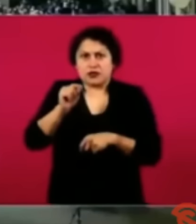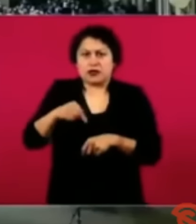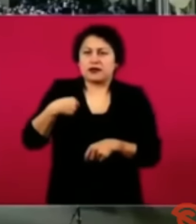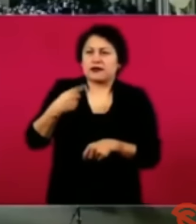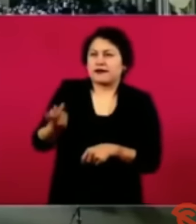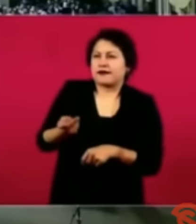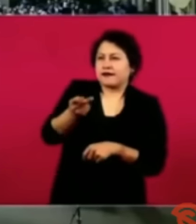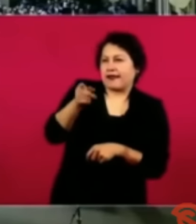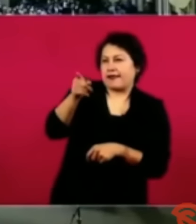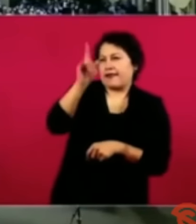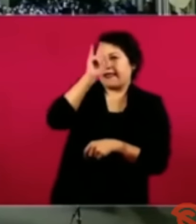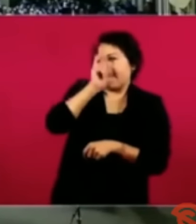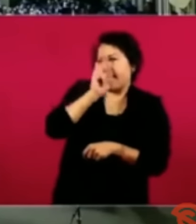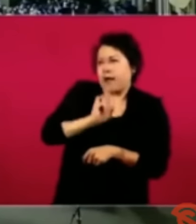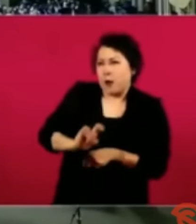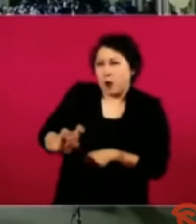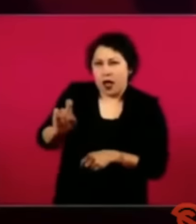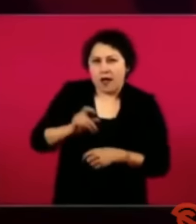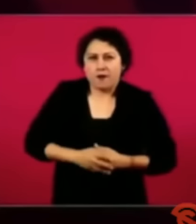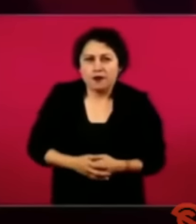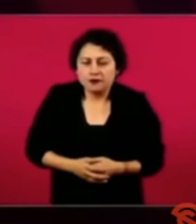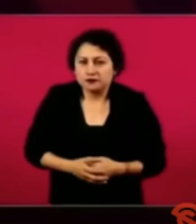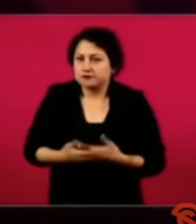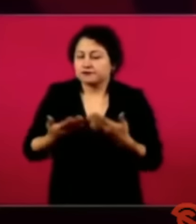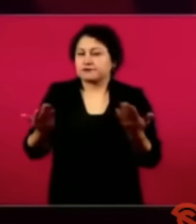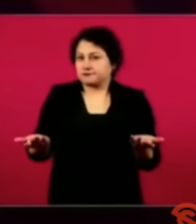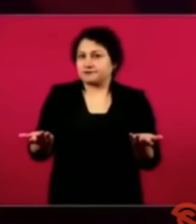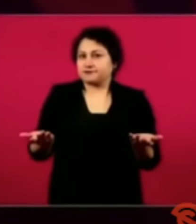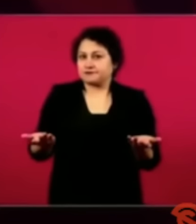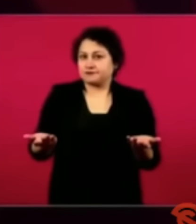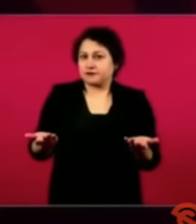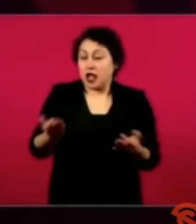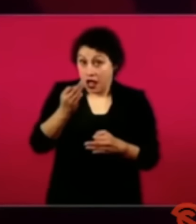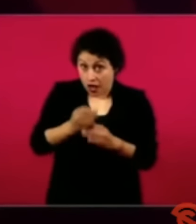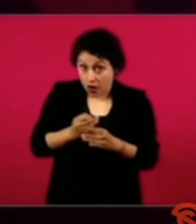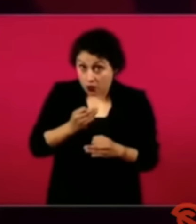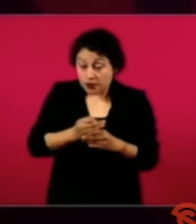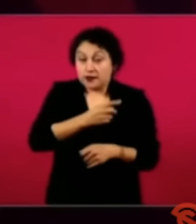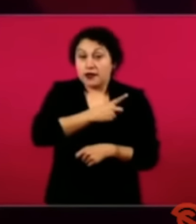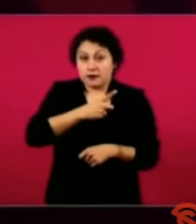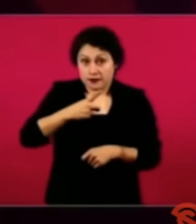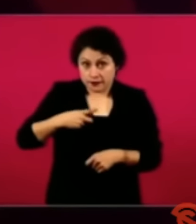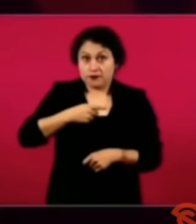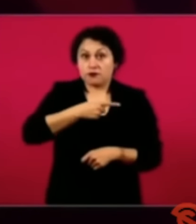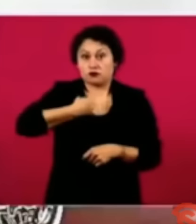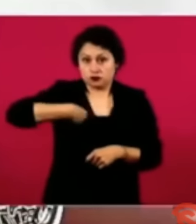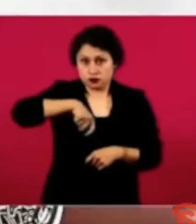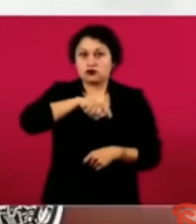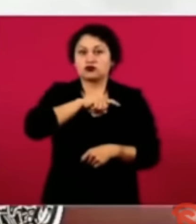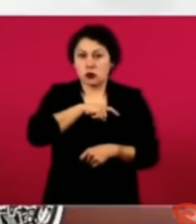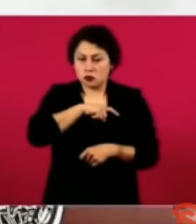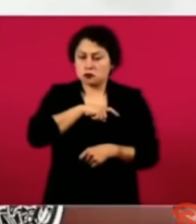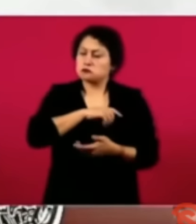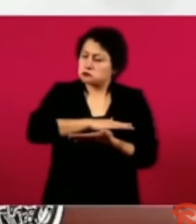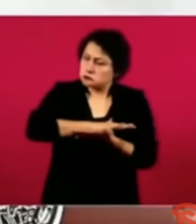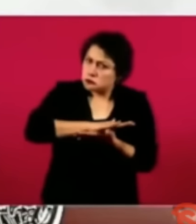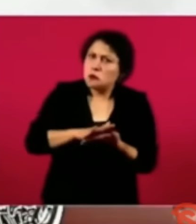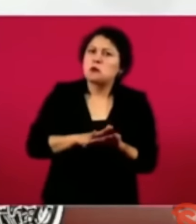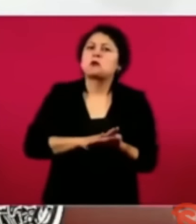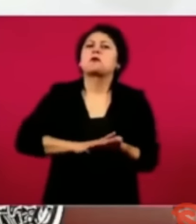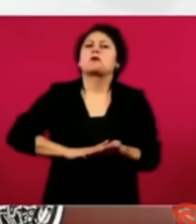presidente? Hay que ser generosos en este momento y darle la bienvenida a aquellos que no